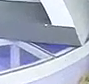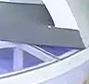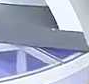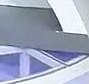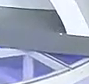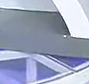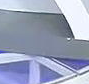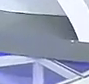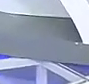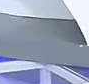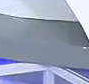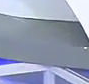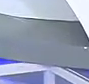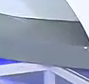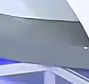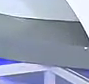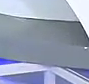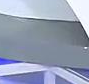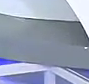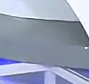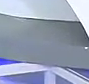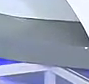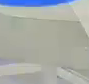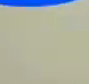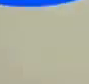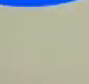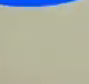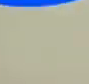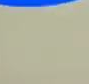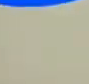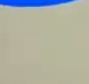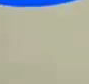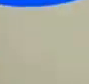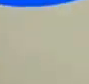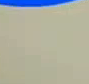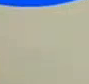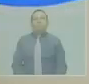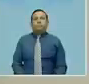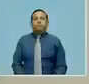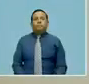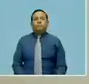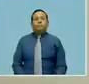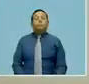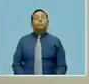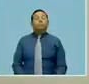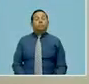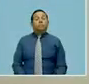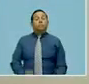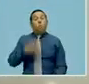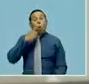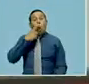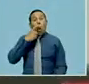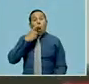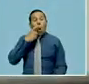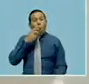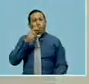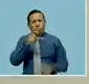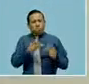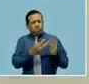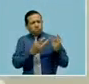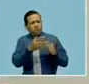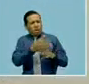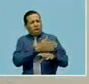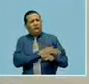y bienvenidos. Atención, porque dentro de pocos minutos, la siguiente noticia. Detienen a sospechosos del robo a una